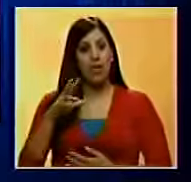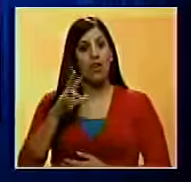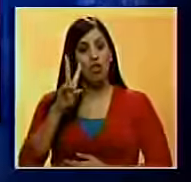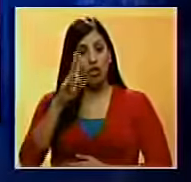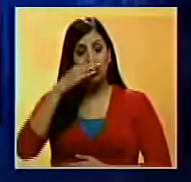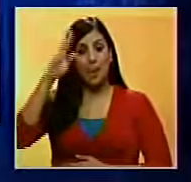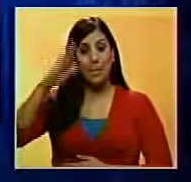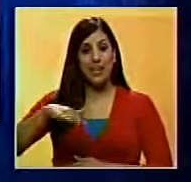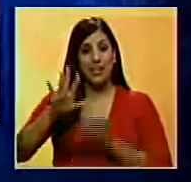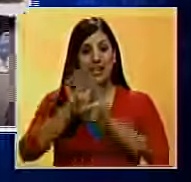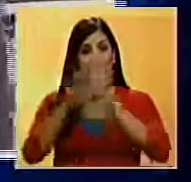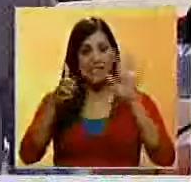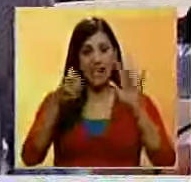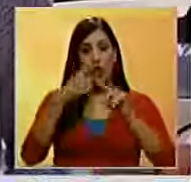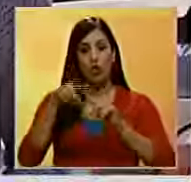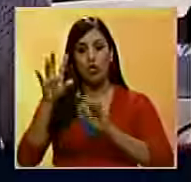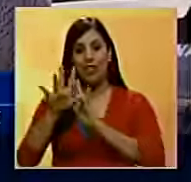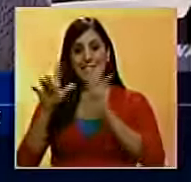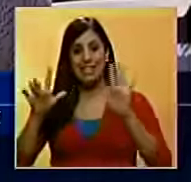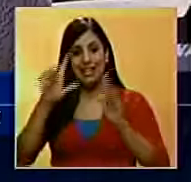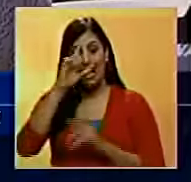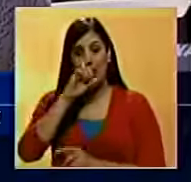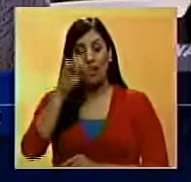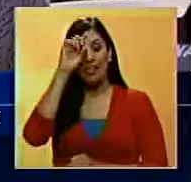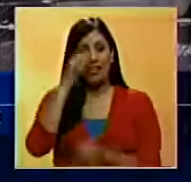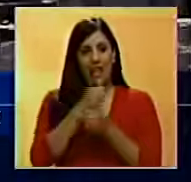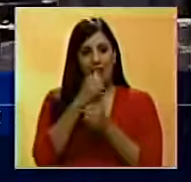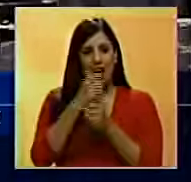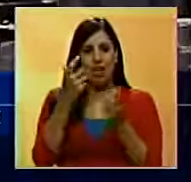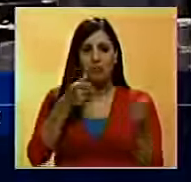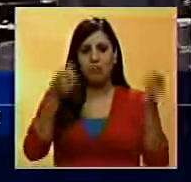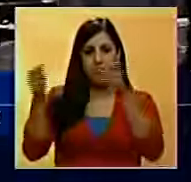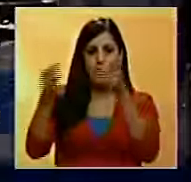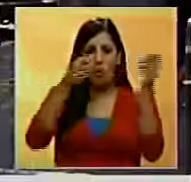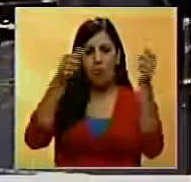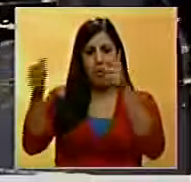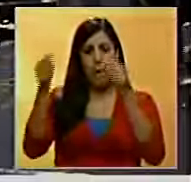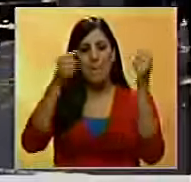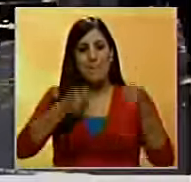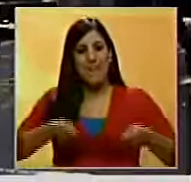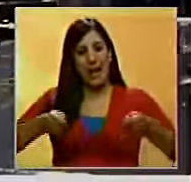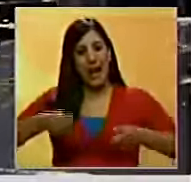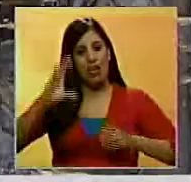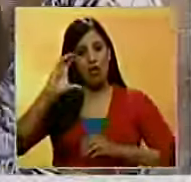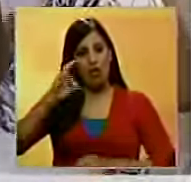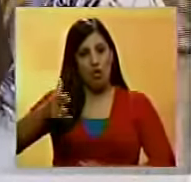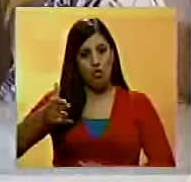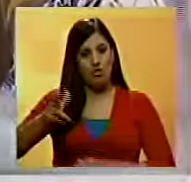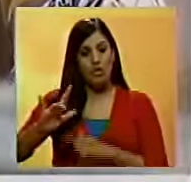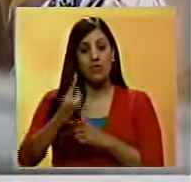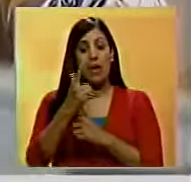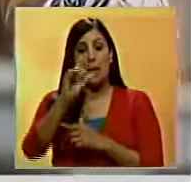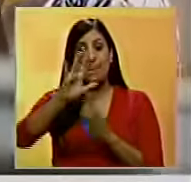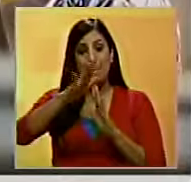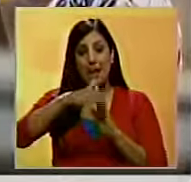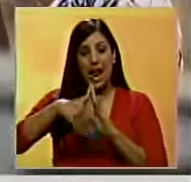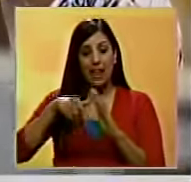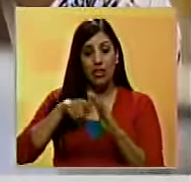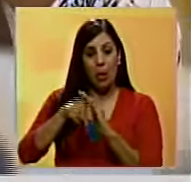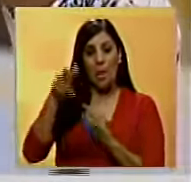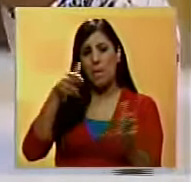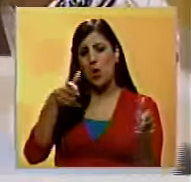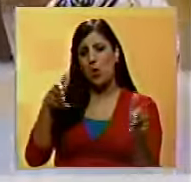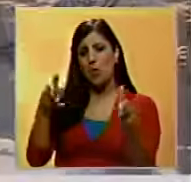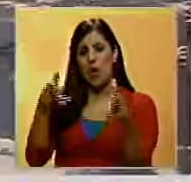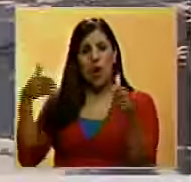dos menores de 16 y 17 años se encontraban trabajando descargando mercancía en el mercado de Coche cuando estos delincuentes llegaron y